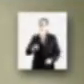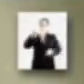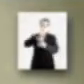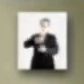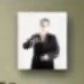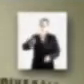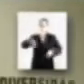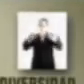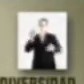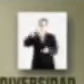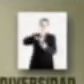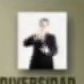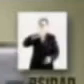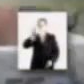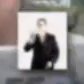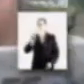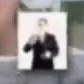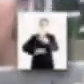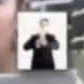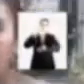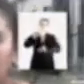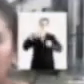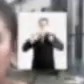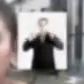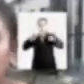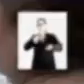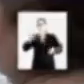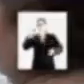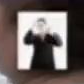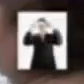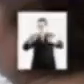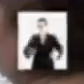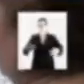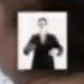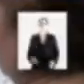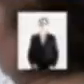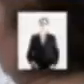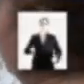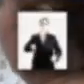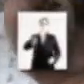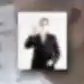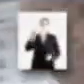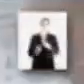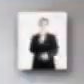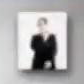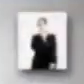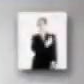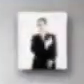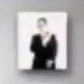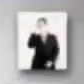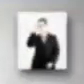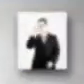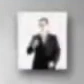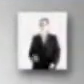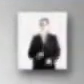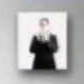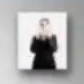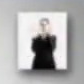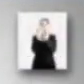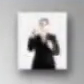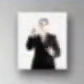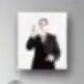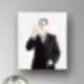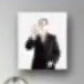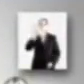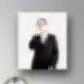humano el que se debe transformar, o que decía, perdón, Evaristo Valle, cuando ya empiezas a tener una autorregulación personal, hay empiezas un tema, a